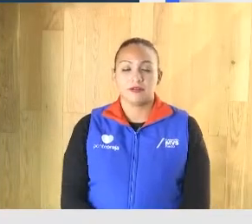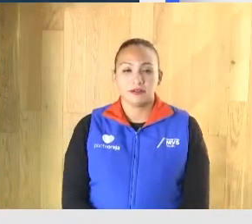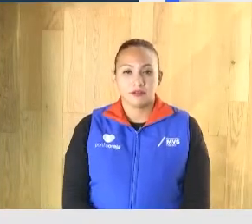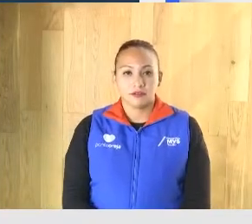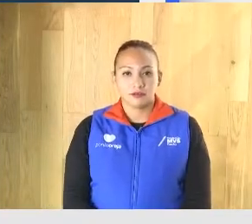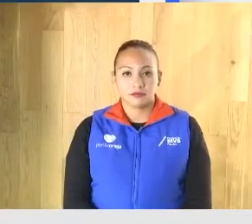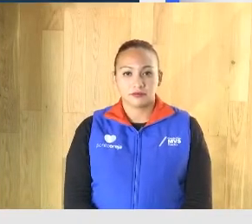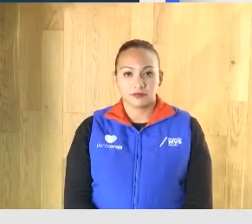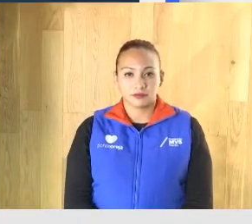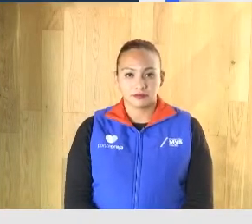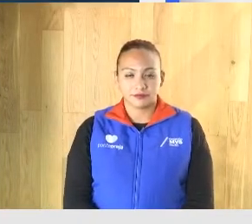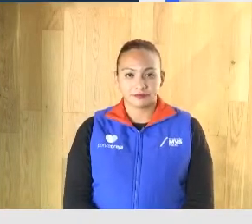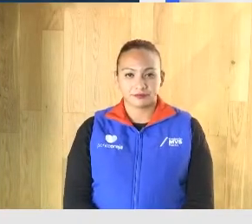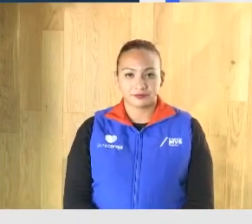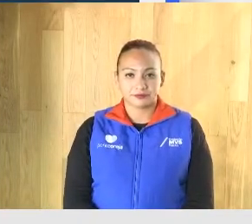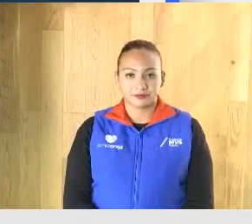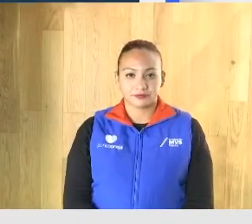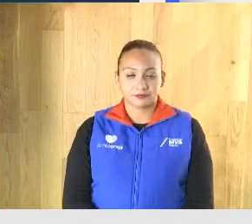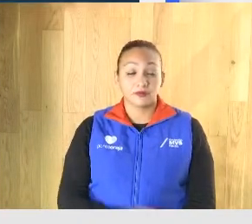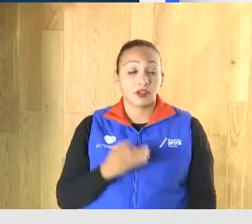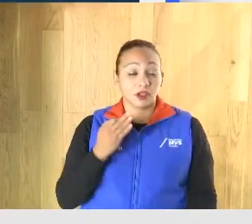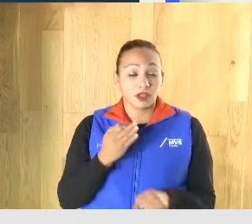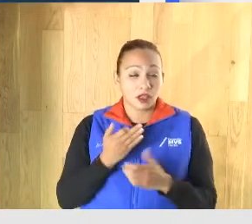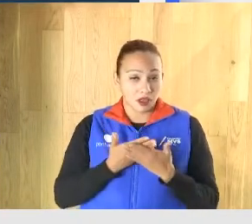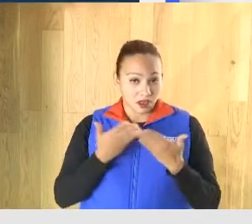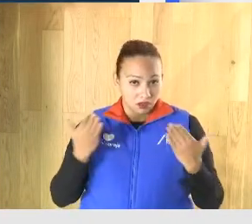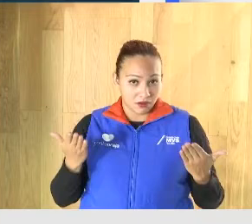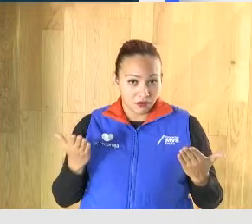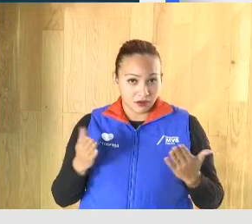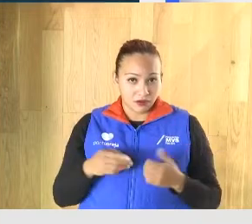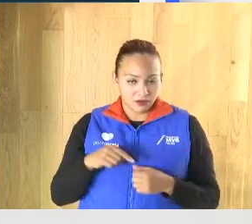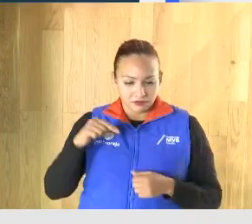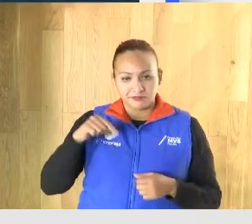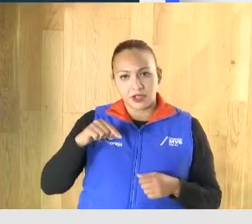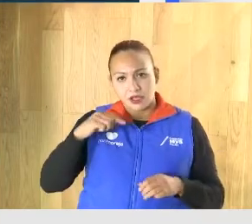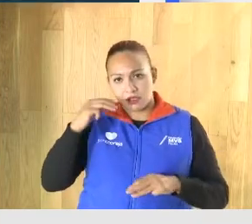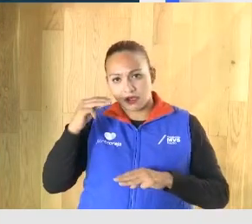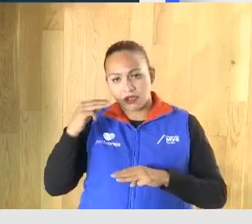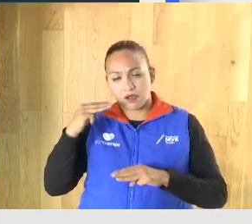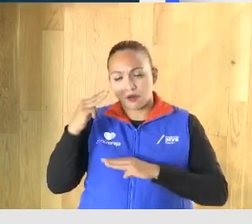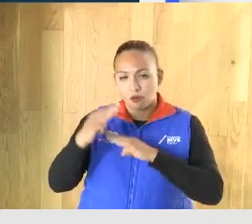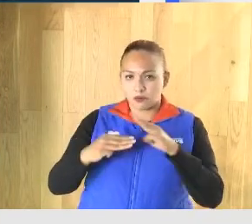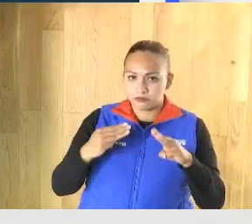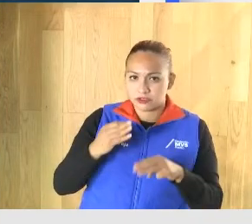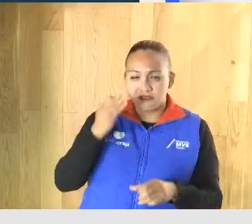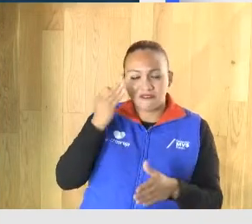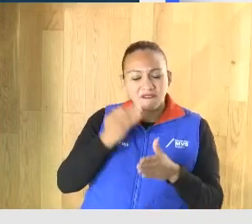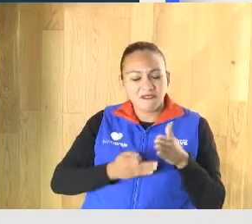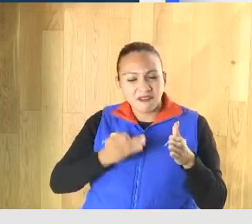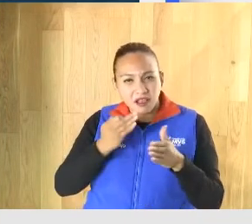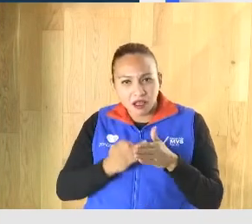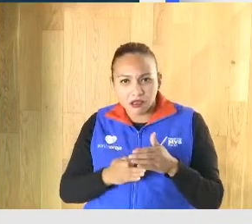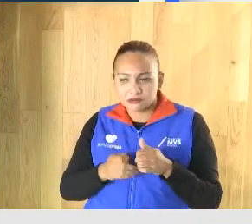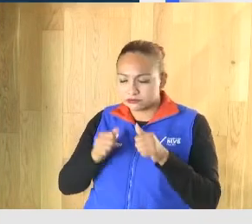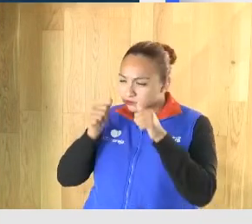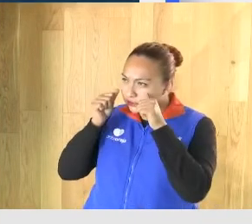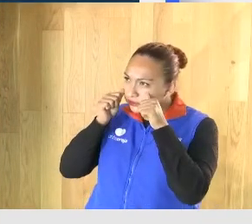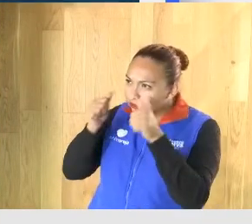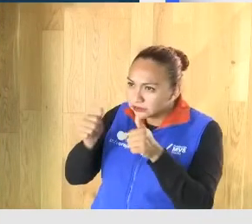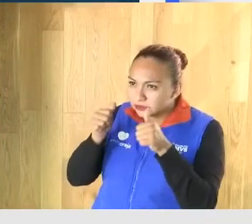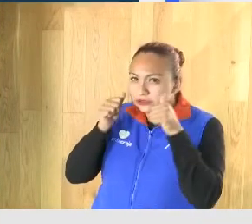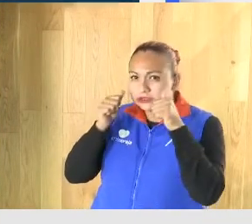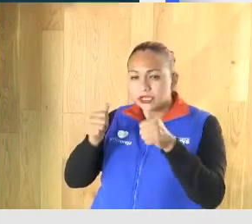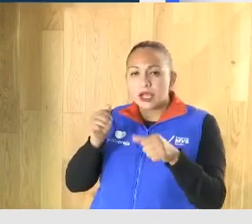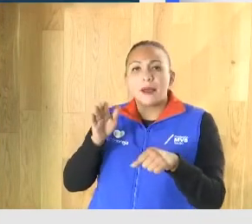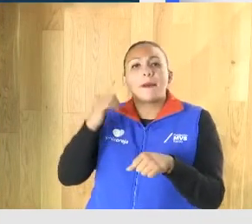Fijaros que a día de hoy el mundo es solamente un 8,6% circular, con lo cual hay muchísimo que hacer. Y bueno, aquí el vínculo que os decía con el